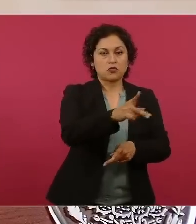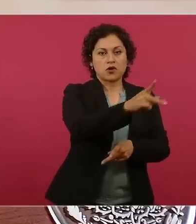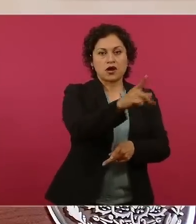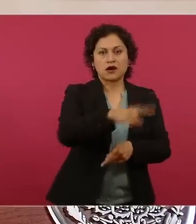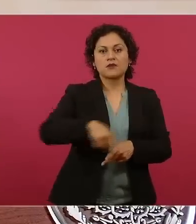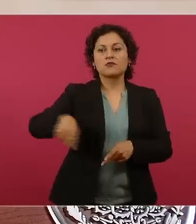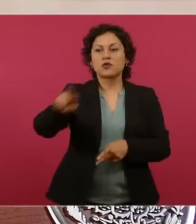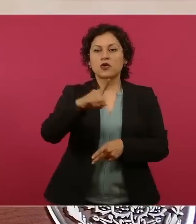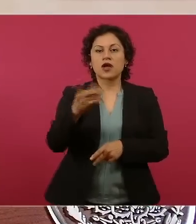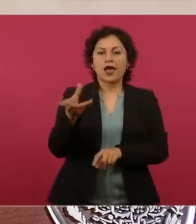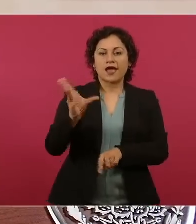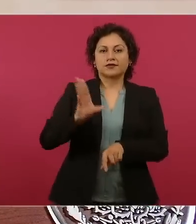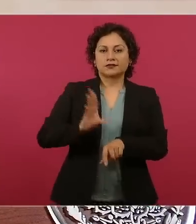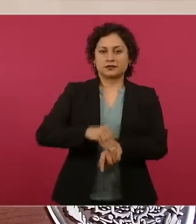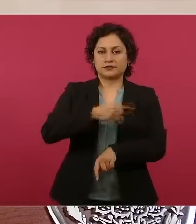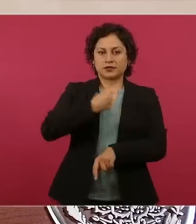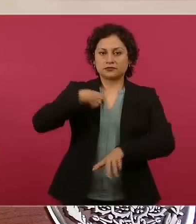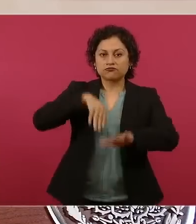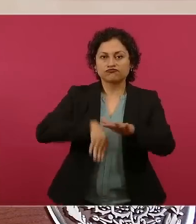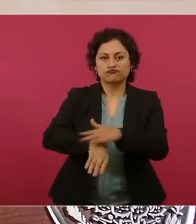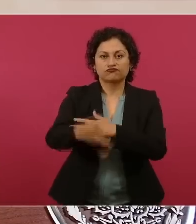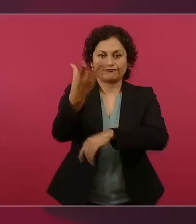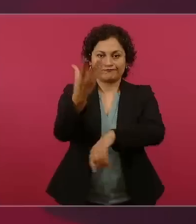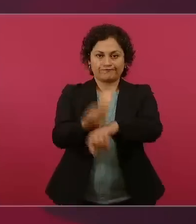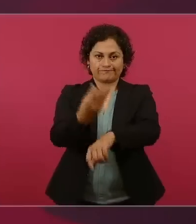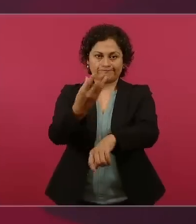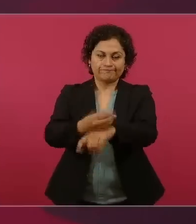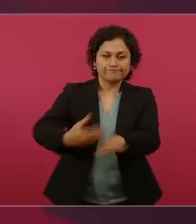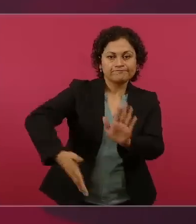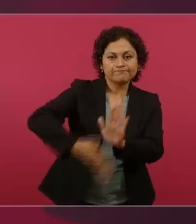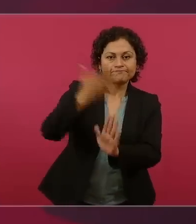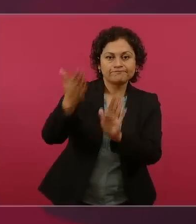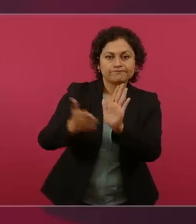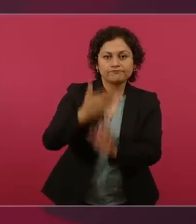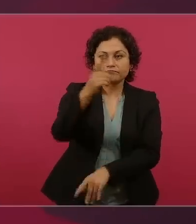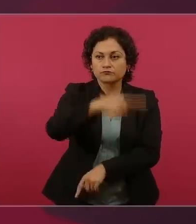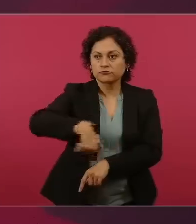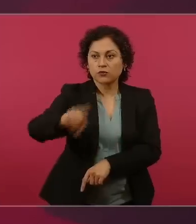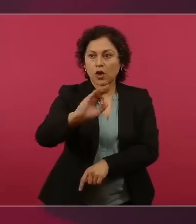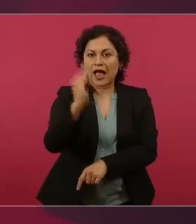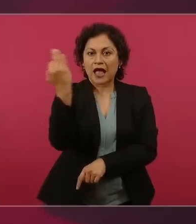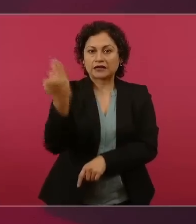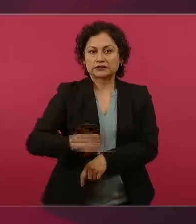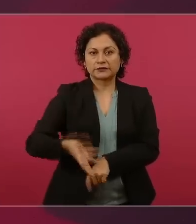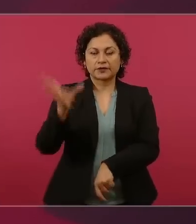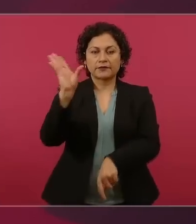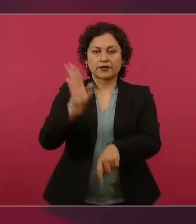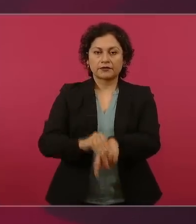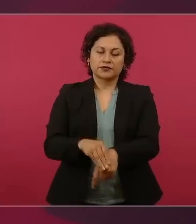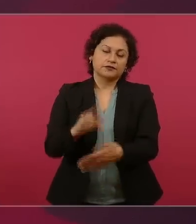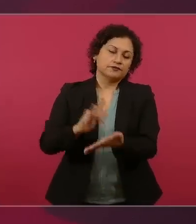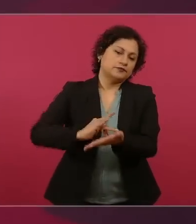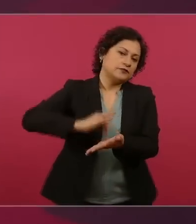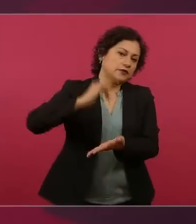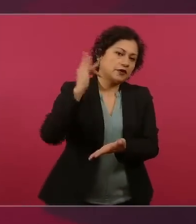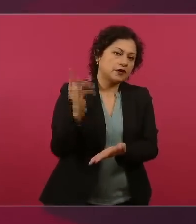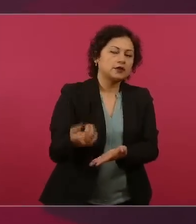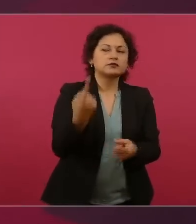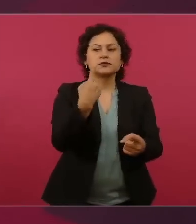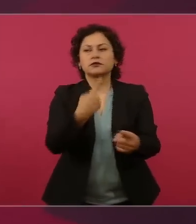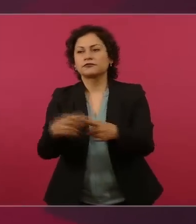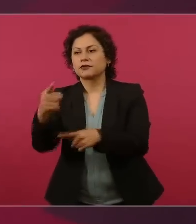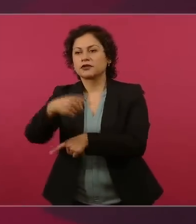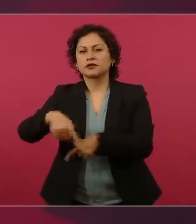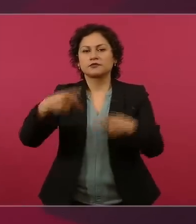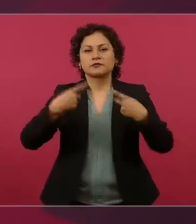estas obras, porque sin ellos no podríamos avanzar. campesinos, ejidatarios, pequeños